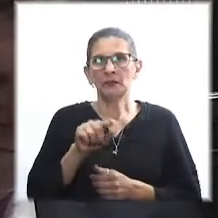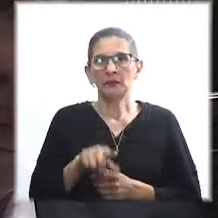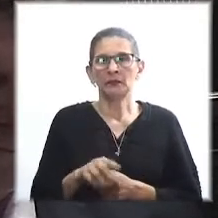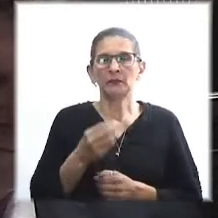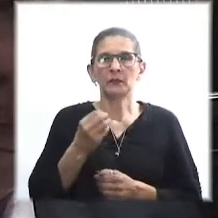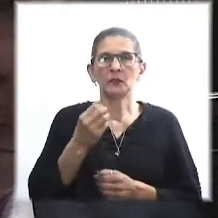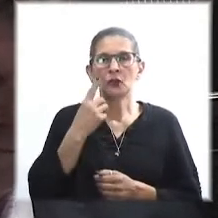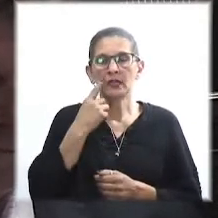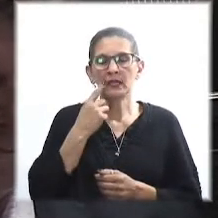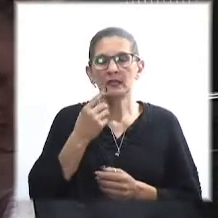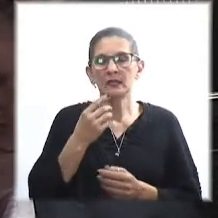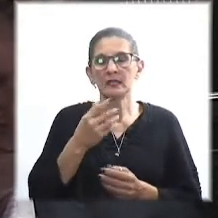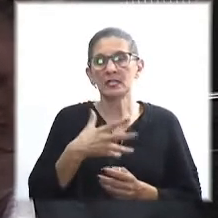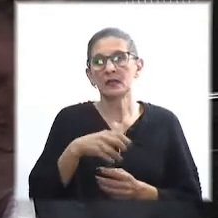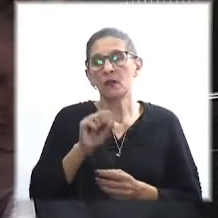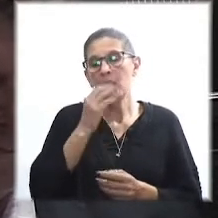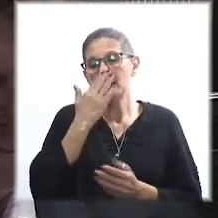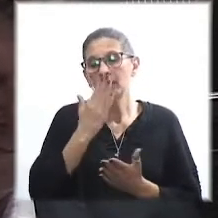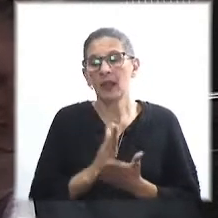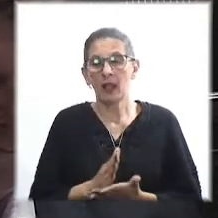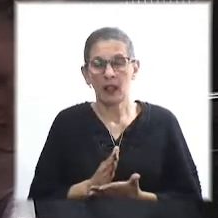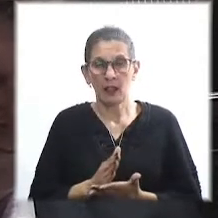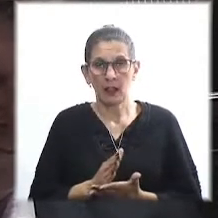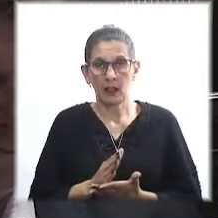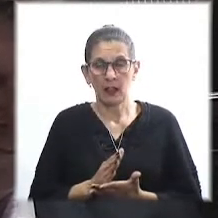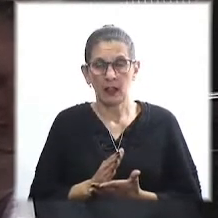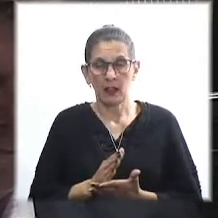al final que lo llevó.